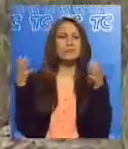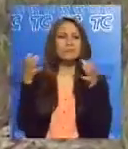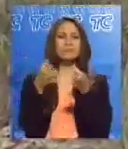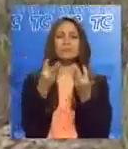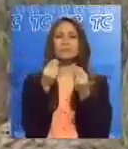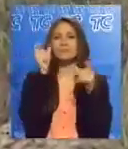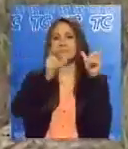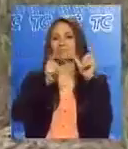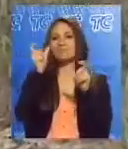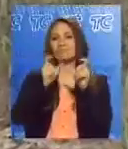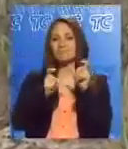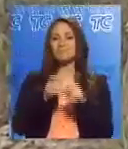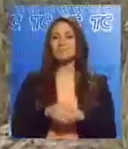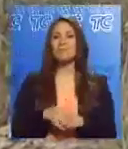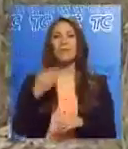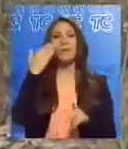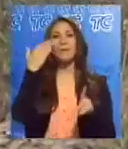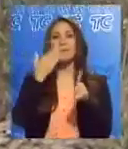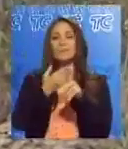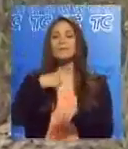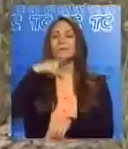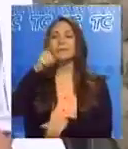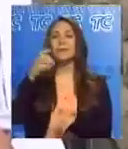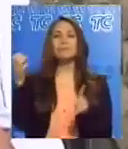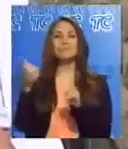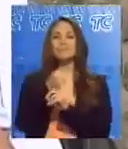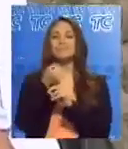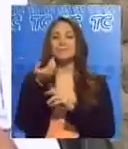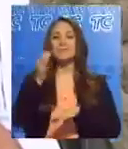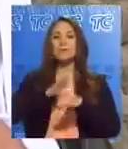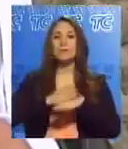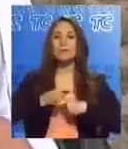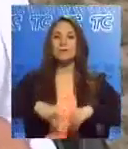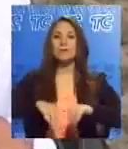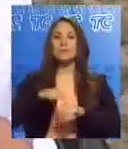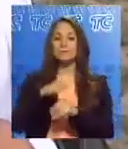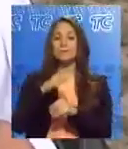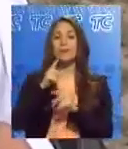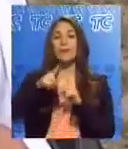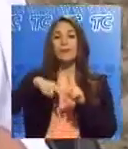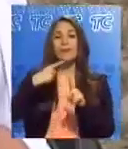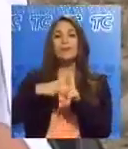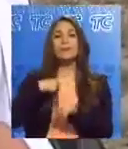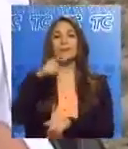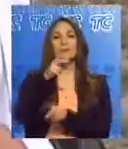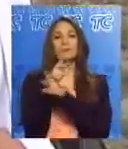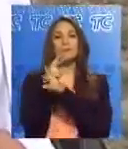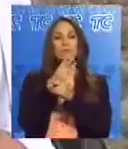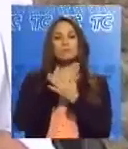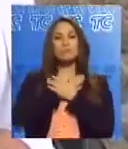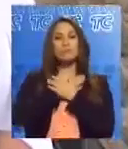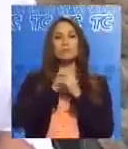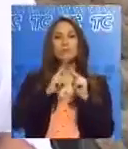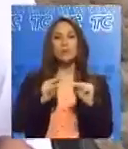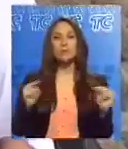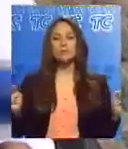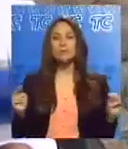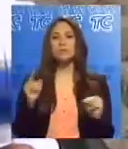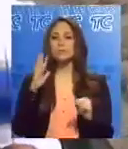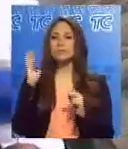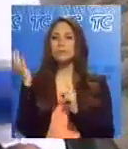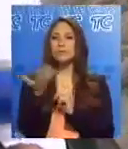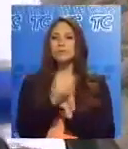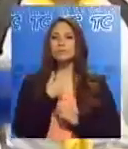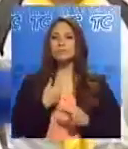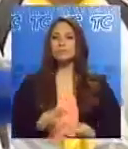iniciativa de la Siembratón, el objetivo es romper el récord Guinness. Es muy importante que nosotros tratemos de conservar y mantener nuestro entorno en el